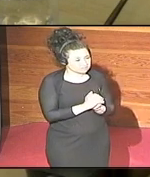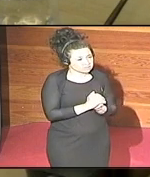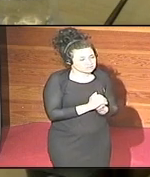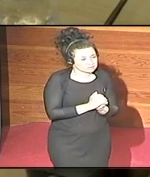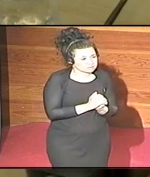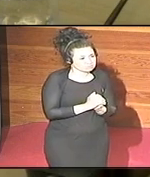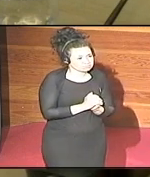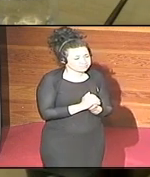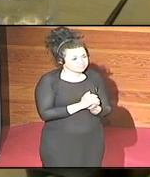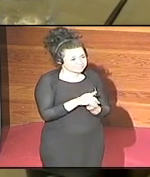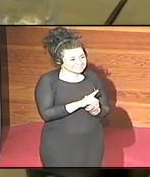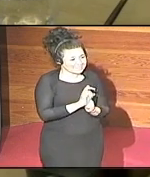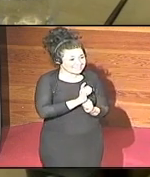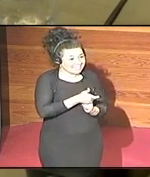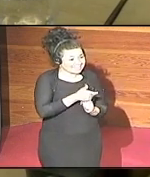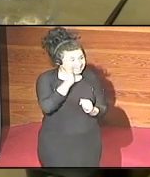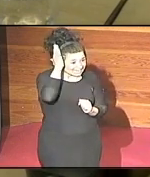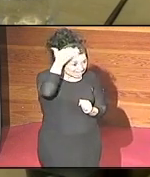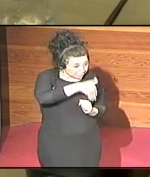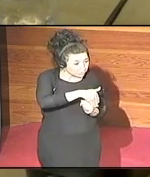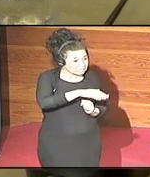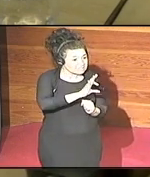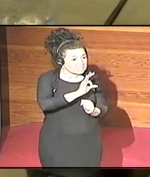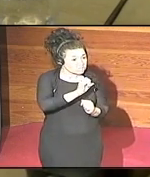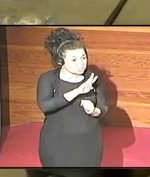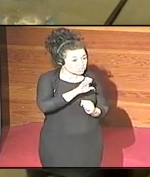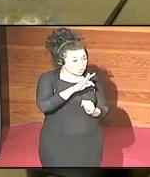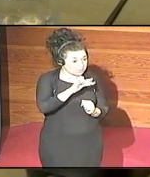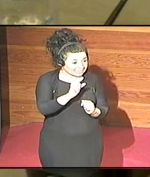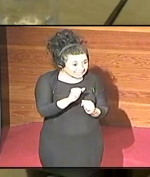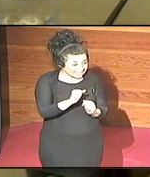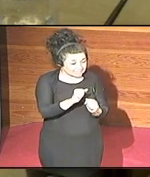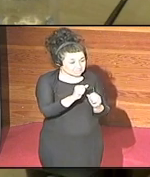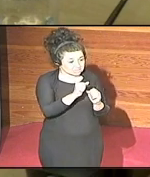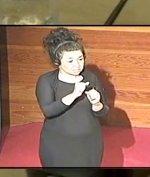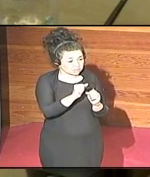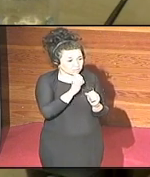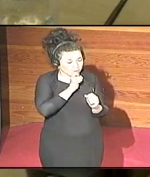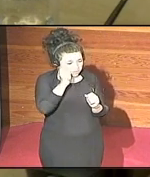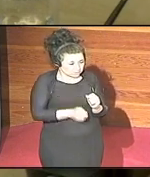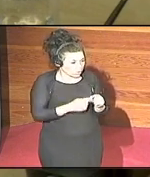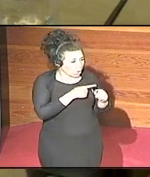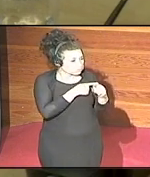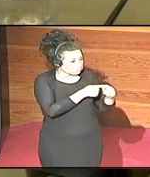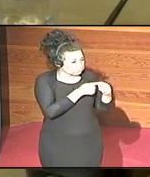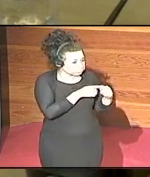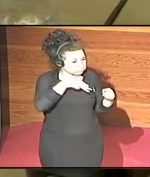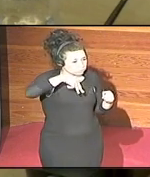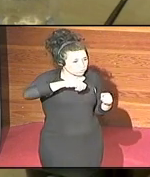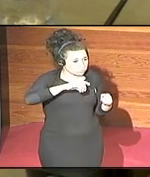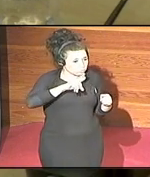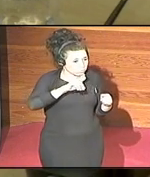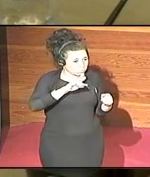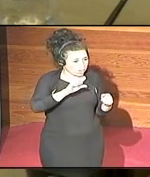que eran ex repúblicas soviéticas convertidas como Ucrania, Belarus o Moldova,